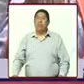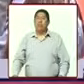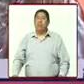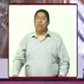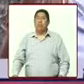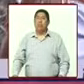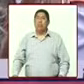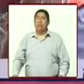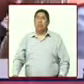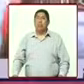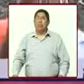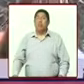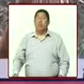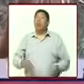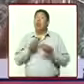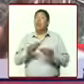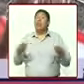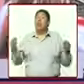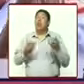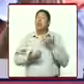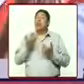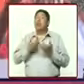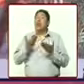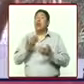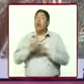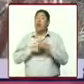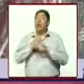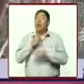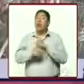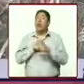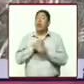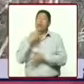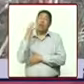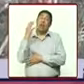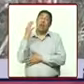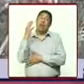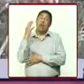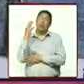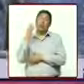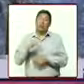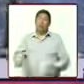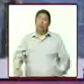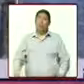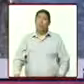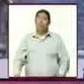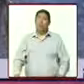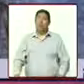Es alta el material combustible que hay de años que han estado estos árboles tumbando hojas.